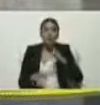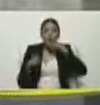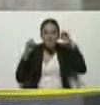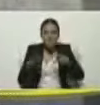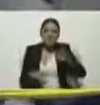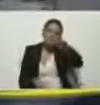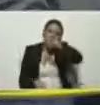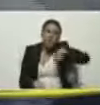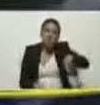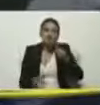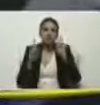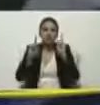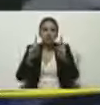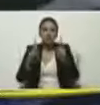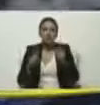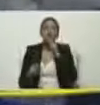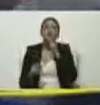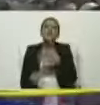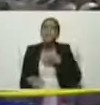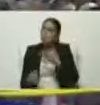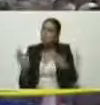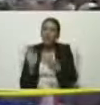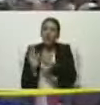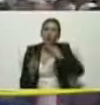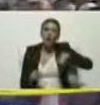nosotros. ¿Quién en contra?